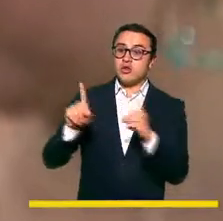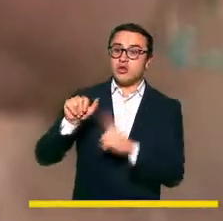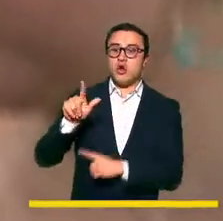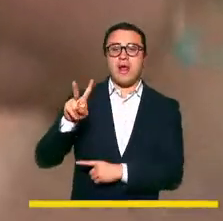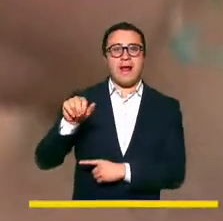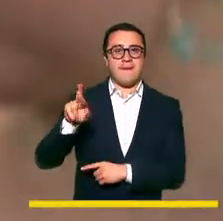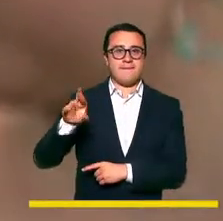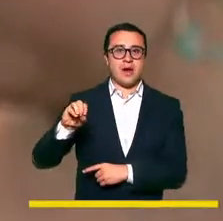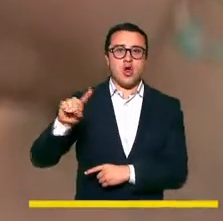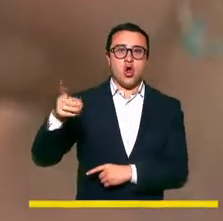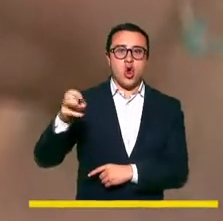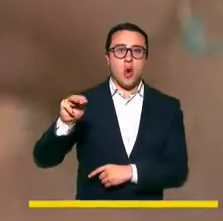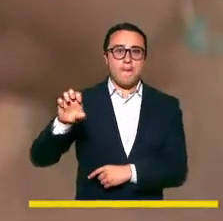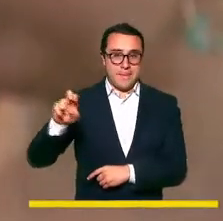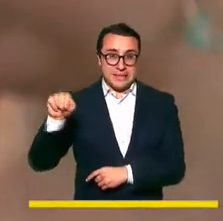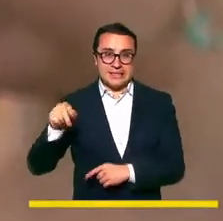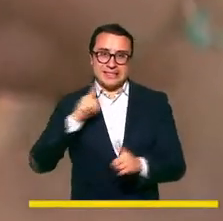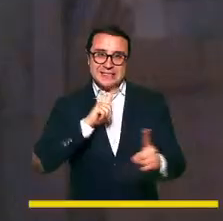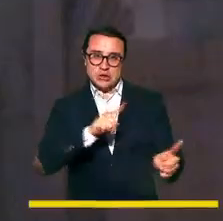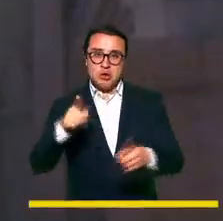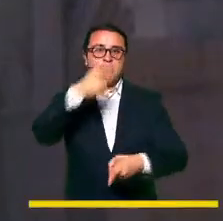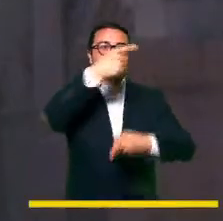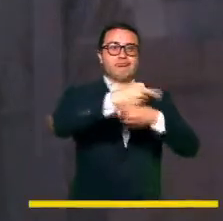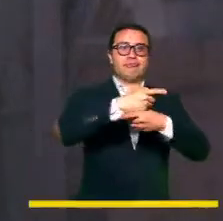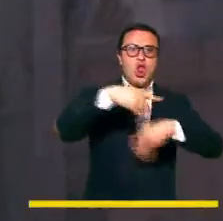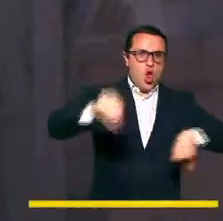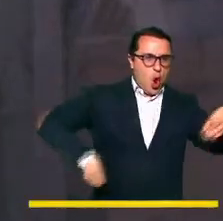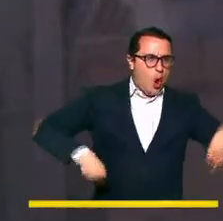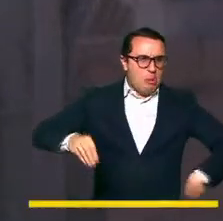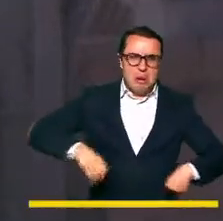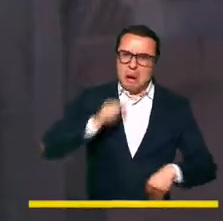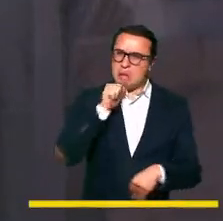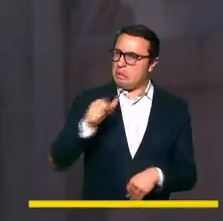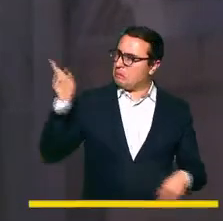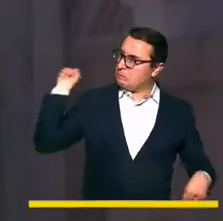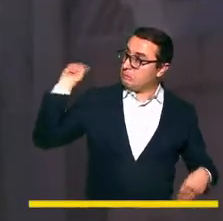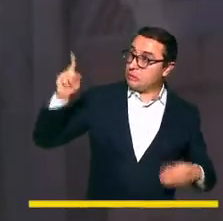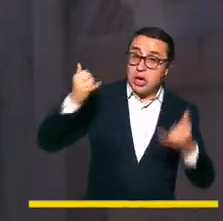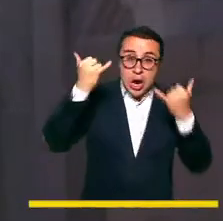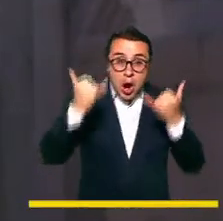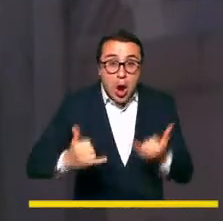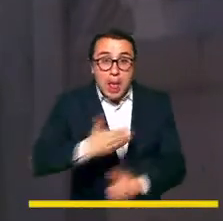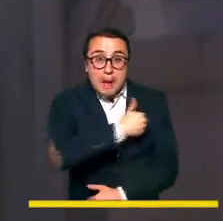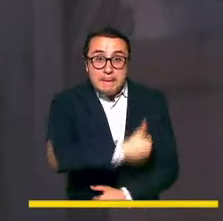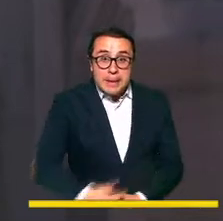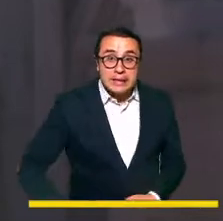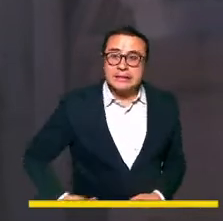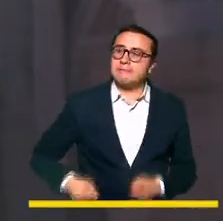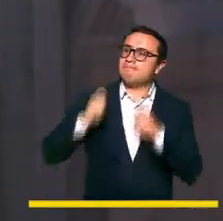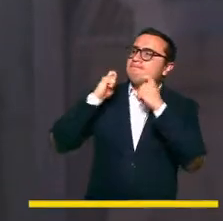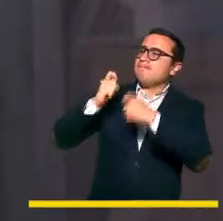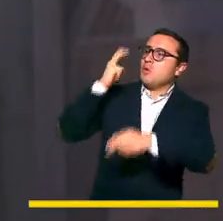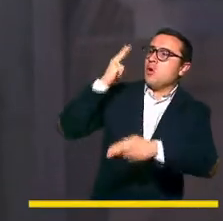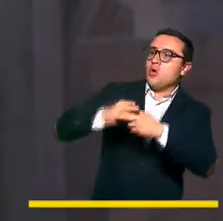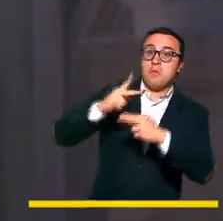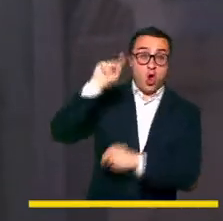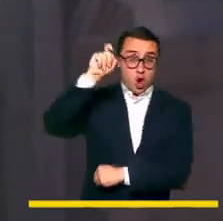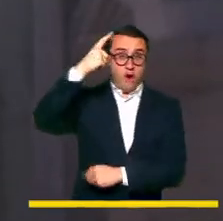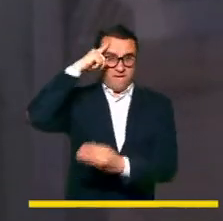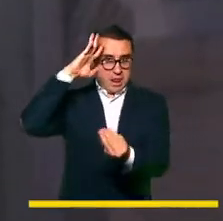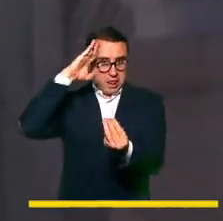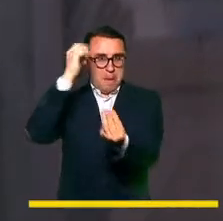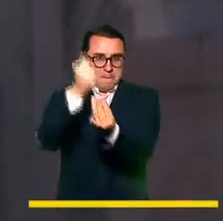el régimen de la corrupción y que el actual presidente de la República llama la gobernanza